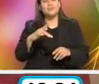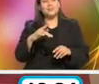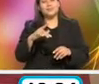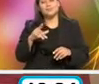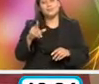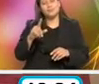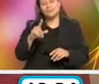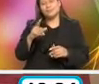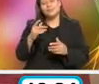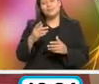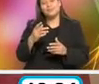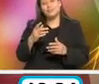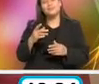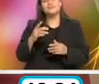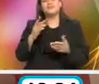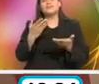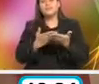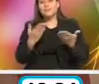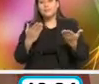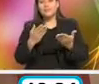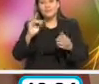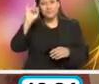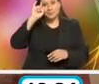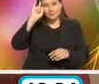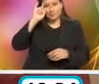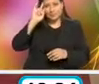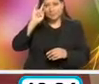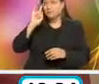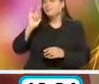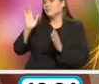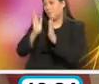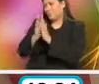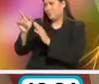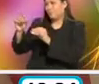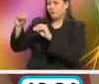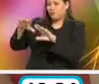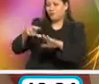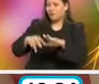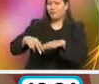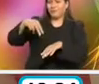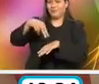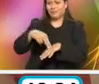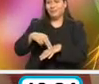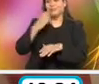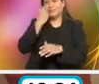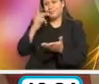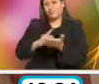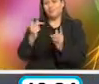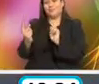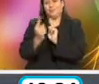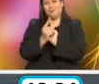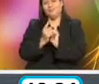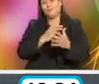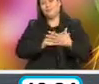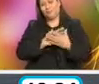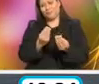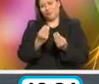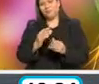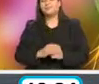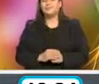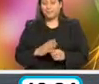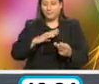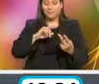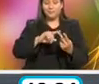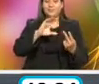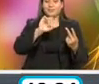y recurre al diablo para que lo resucite y lo traiga de nuevo con ella. ¡Ah, caray! Y también está la historia